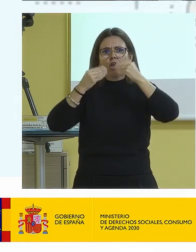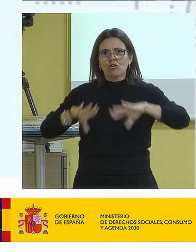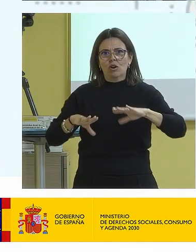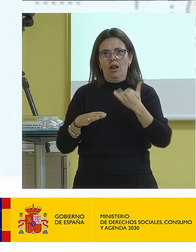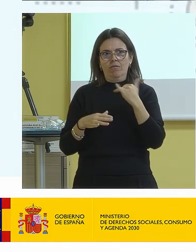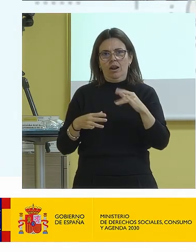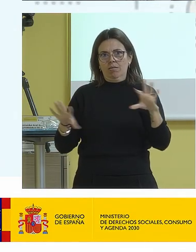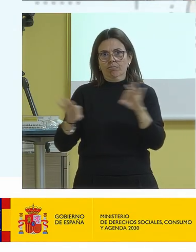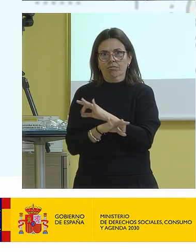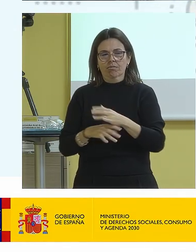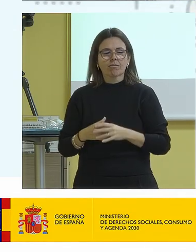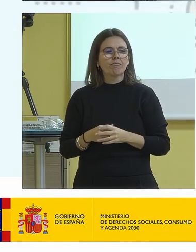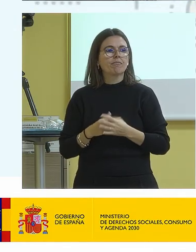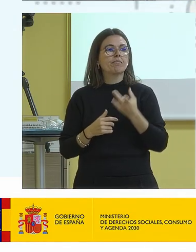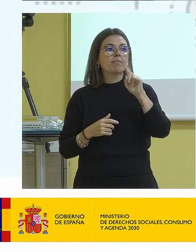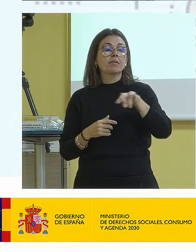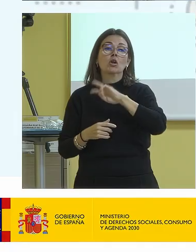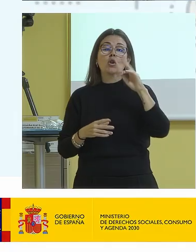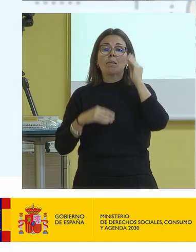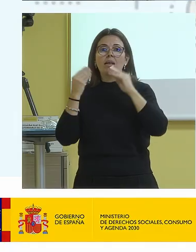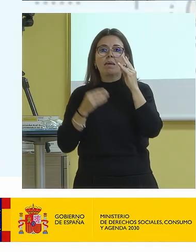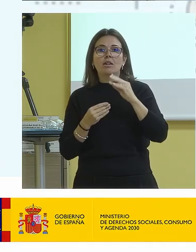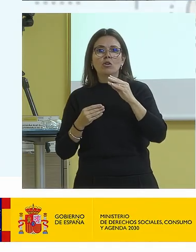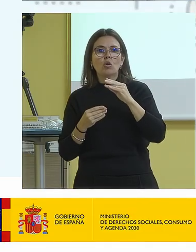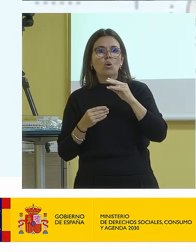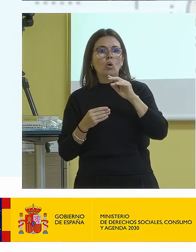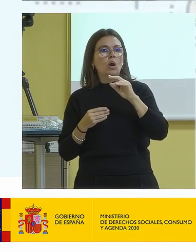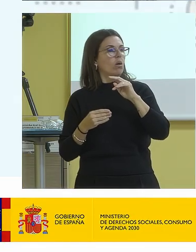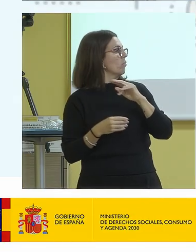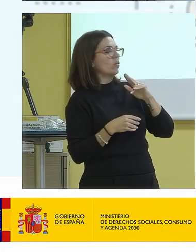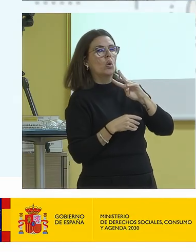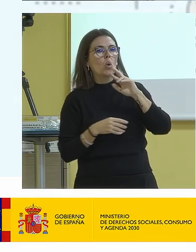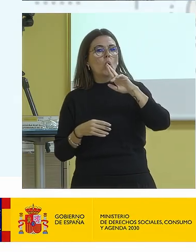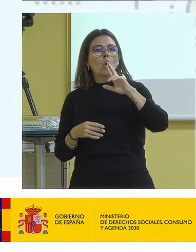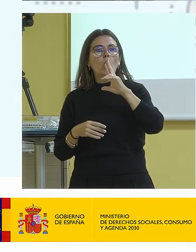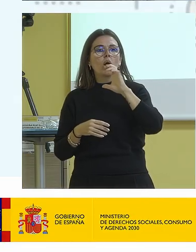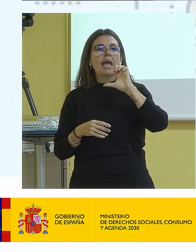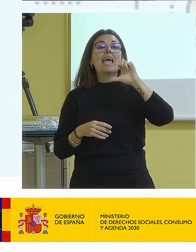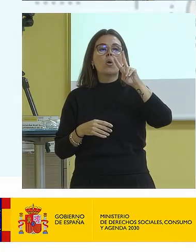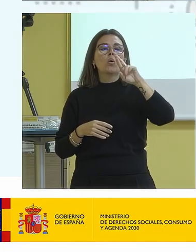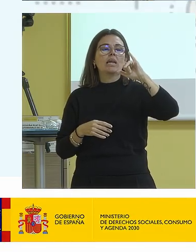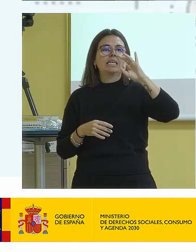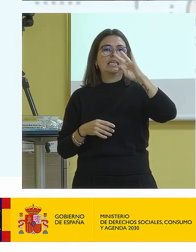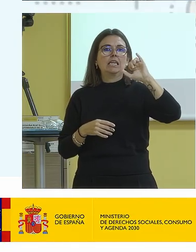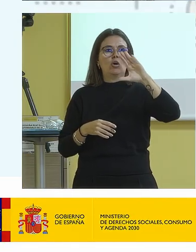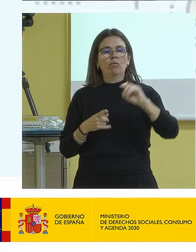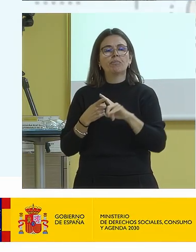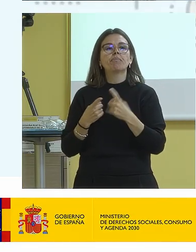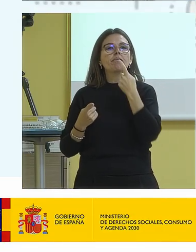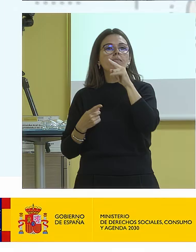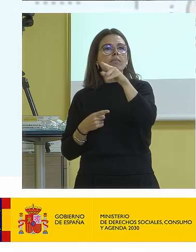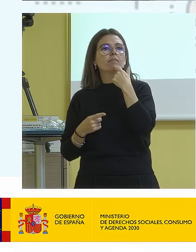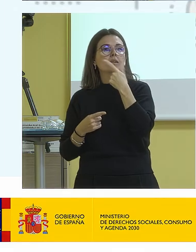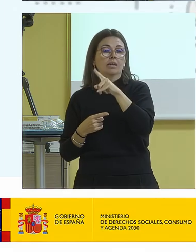dices... El pensamiento heurístico, ¿vale? Tenemos un sesgo, ¿vale? Si es simple, mola. Esto es lo que decía Ockham